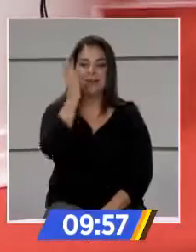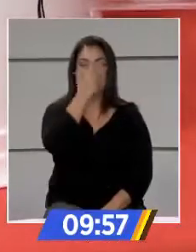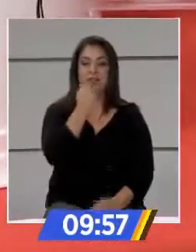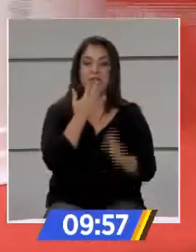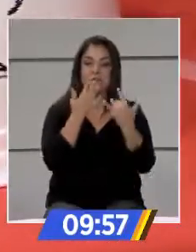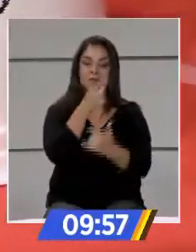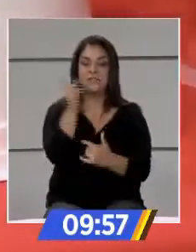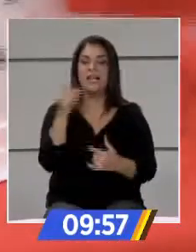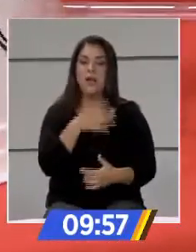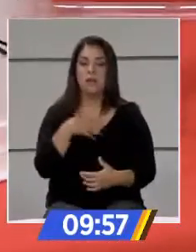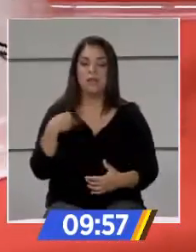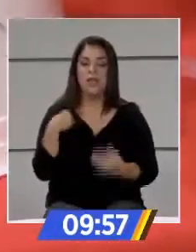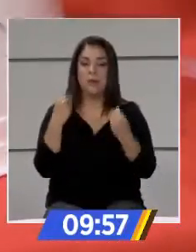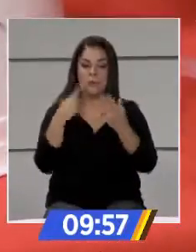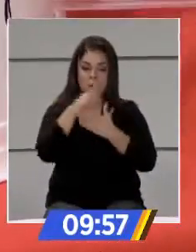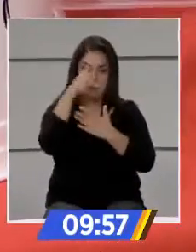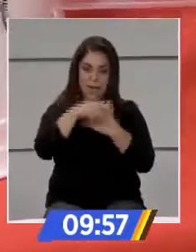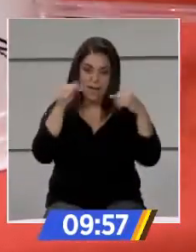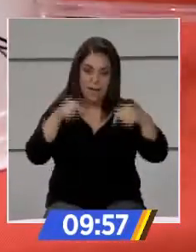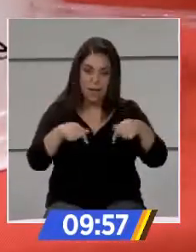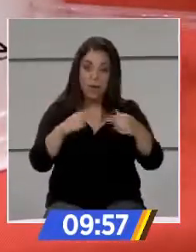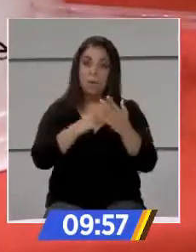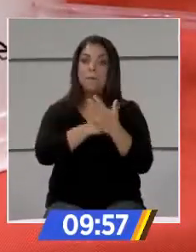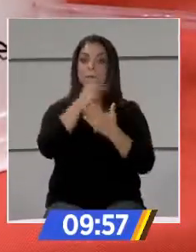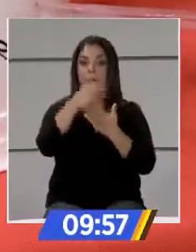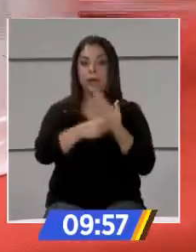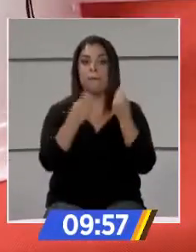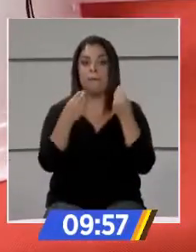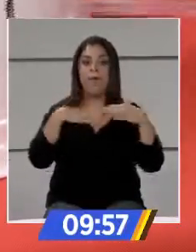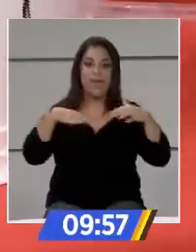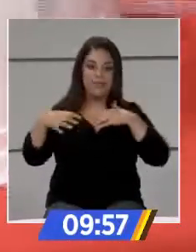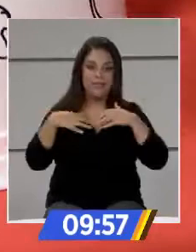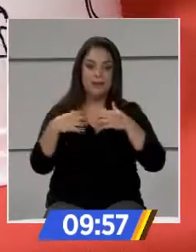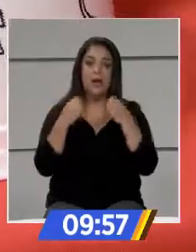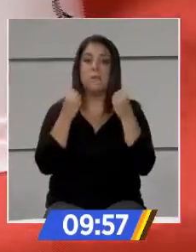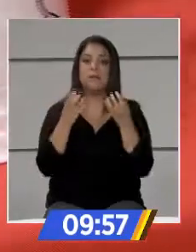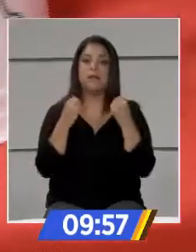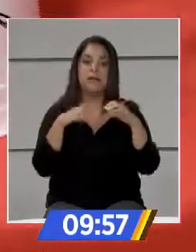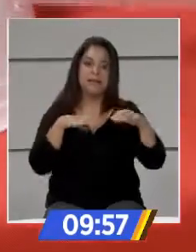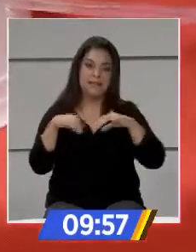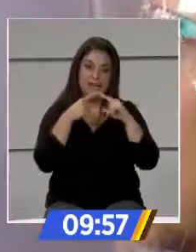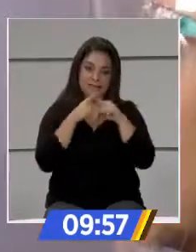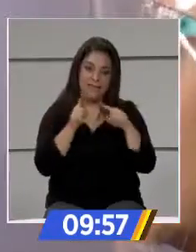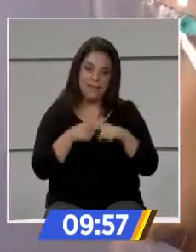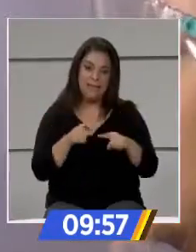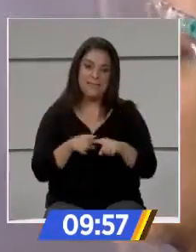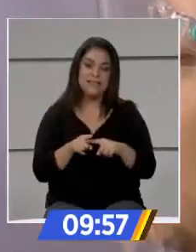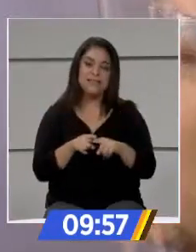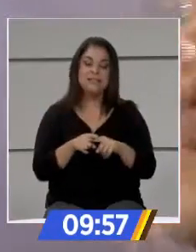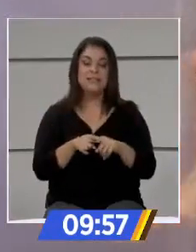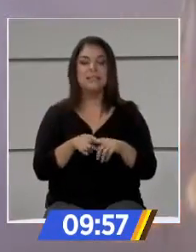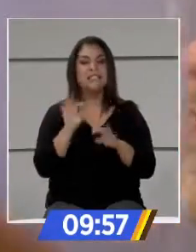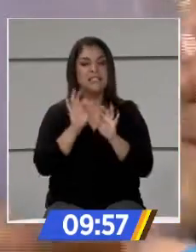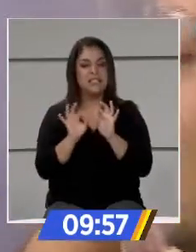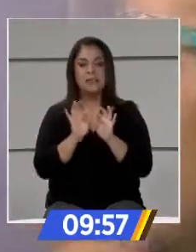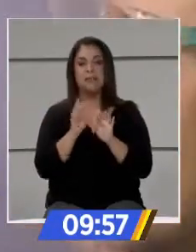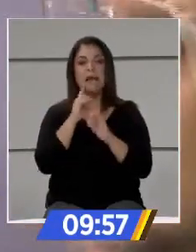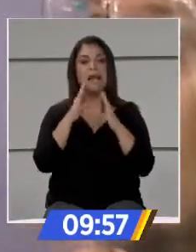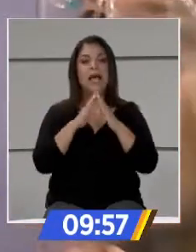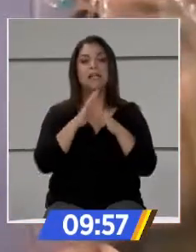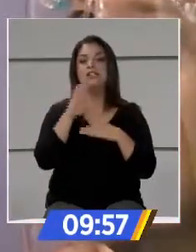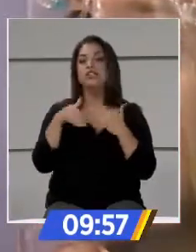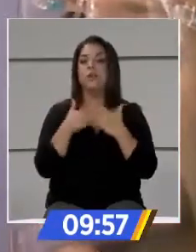haya gustado mucho el programa de hoy. Es un programa muy activo, muchísimas actividades diferentes y sencillas para que en la casa todo el mundo